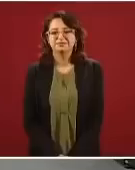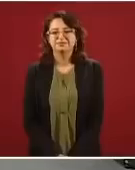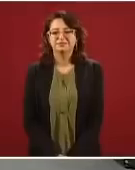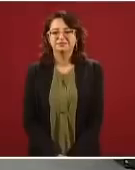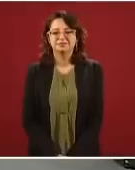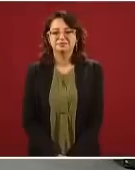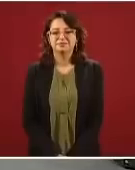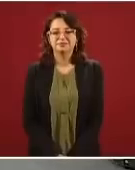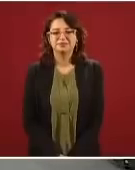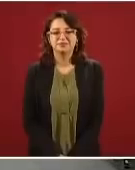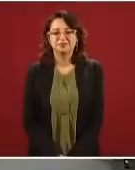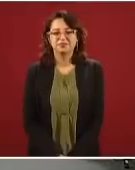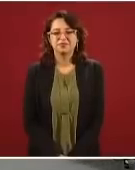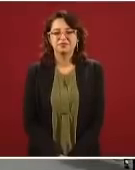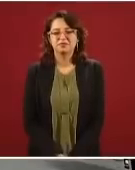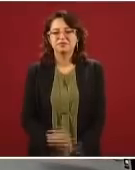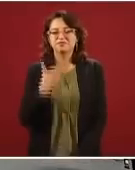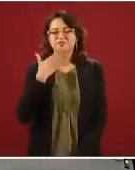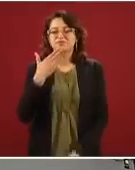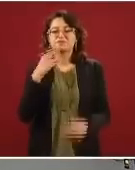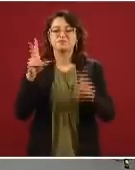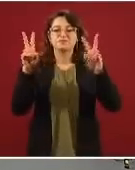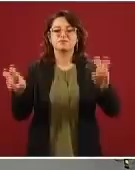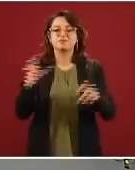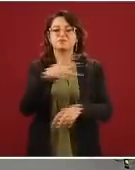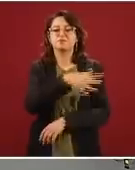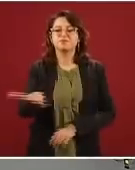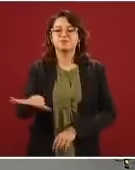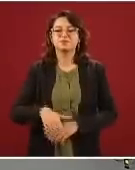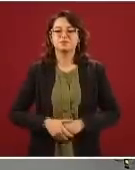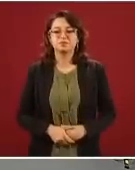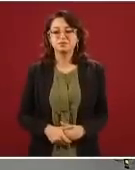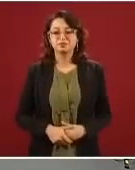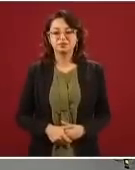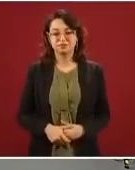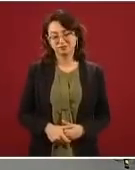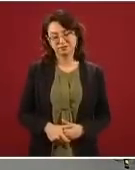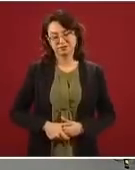Bueno, sí. Muy bien, vámonos ya, en lo general. A ver.